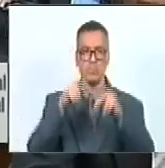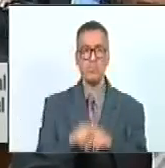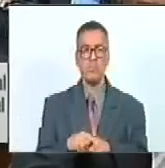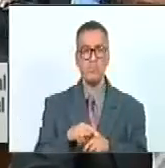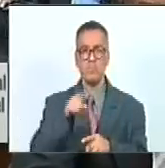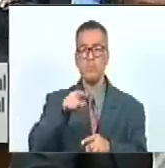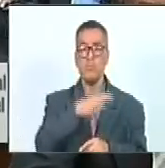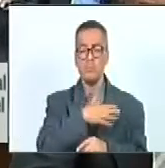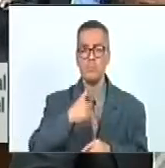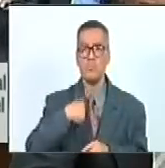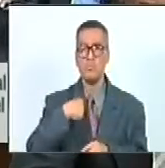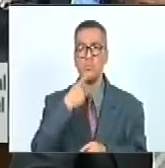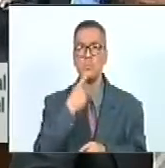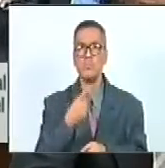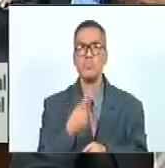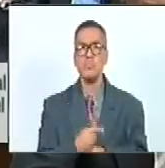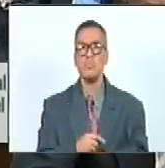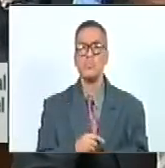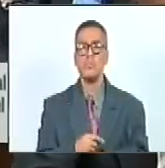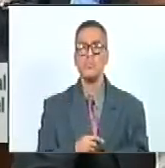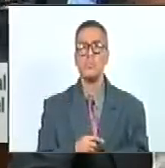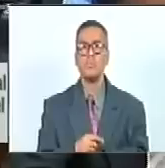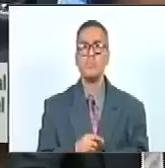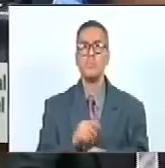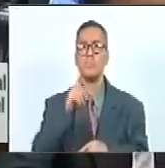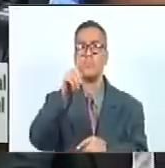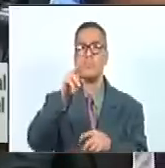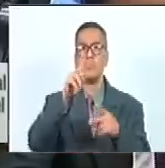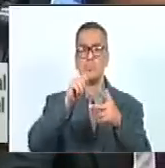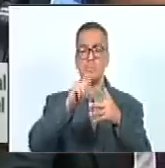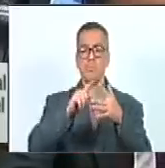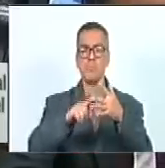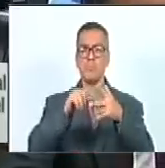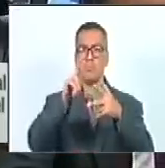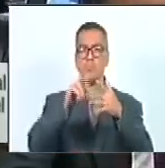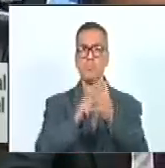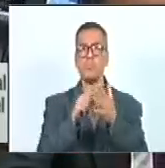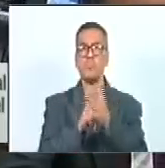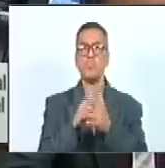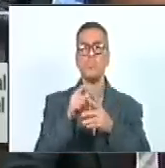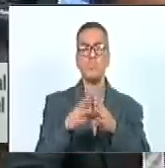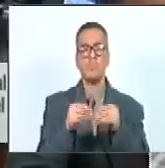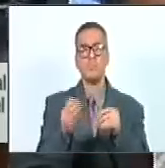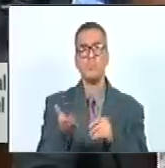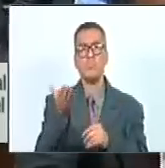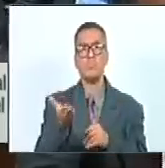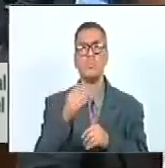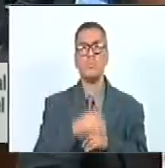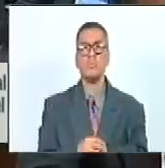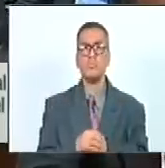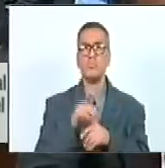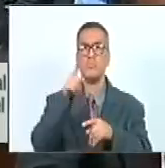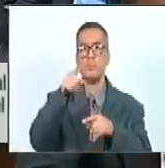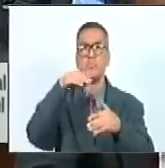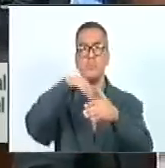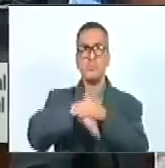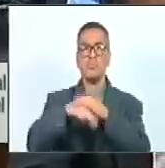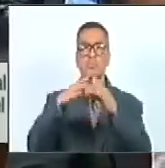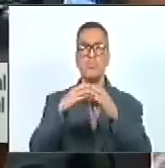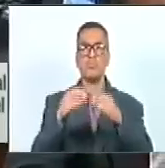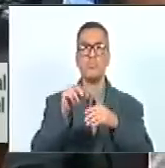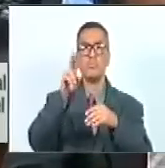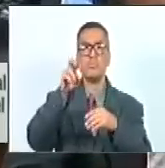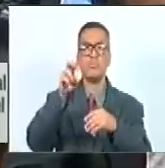sí quiero mencionar dos aspectos que también son relevantes. El introducir